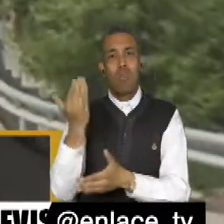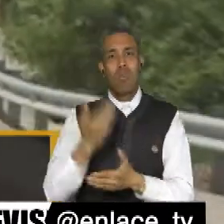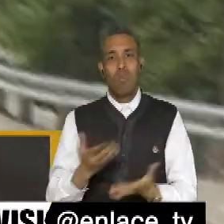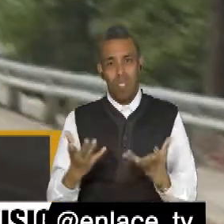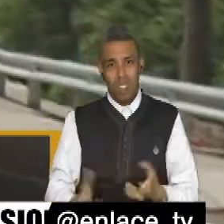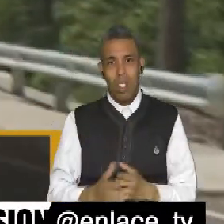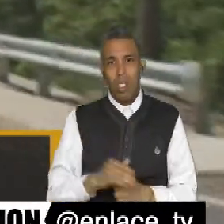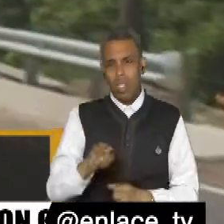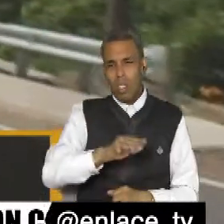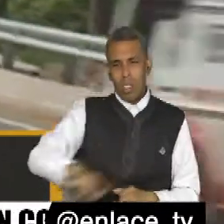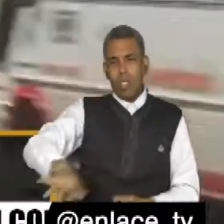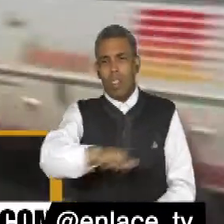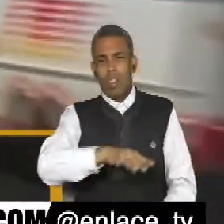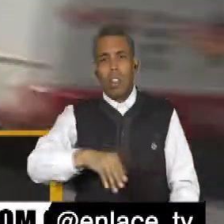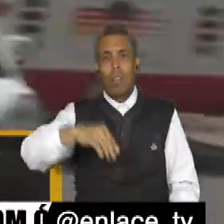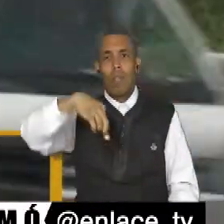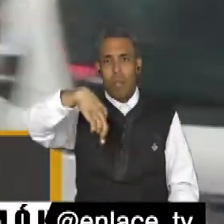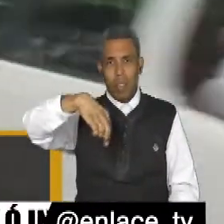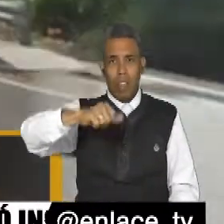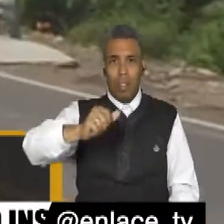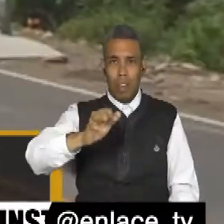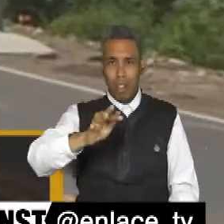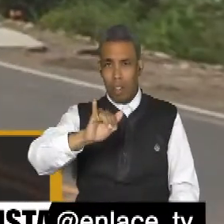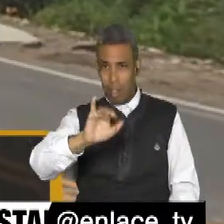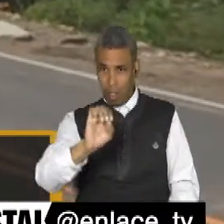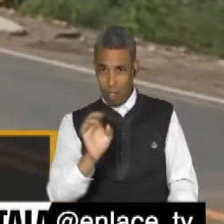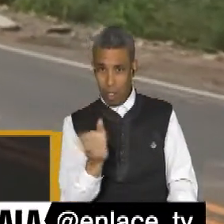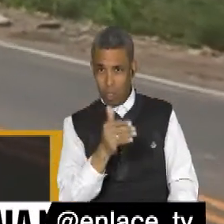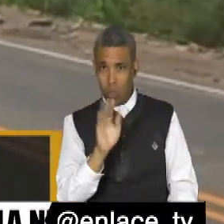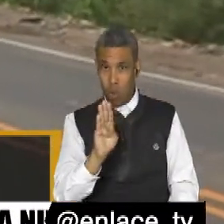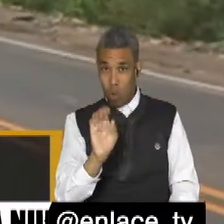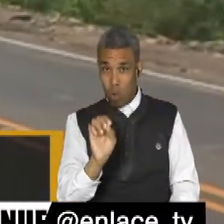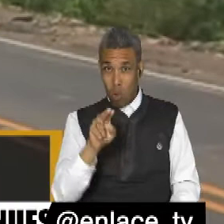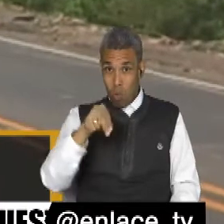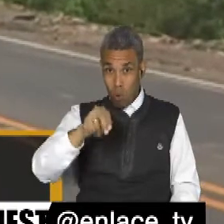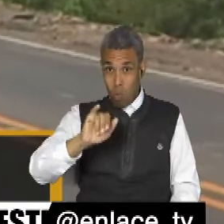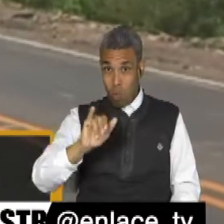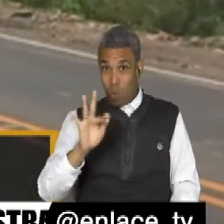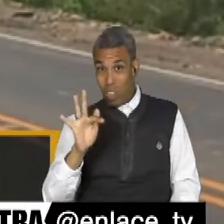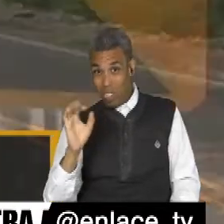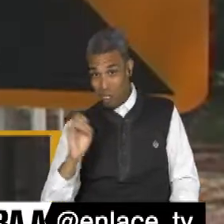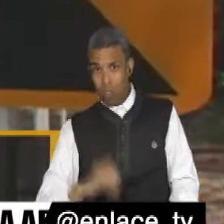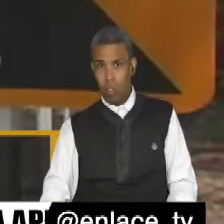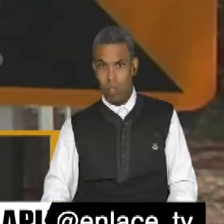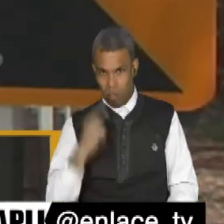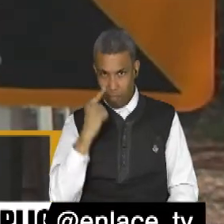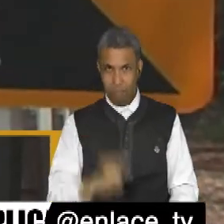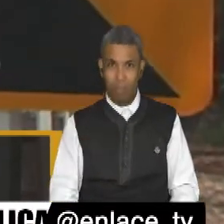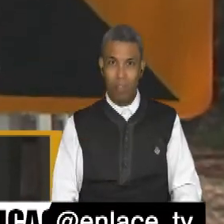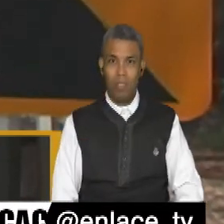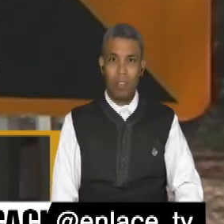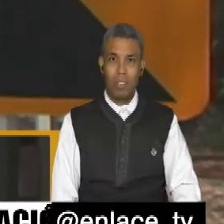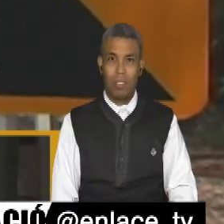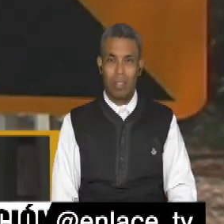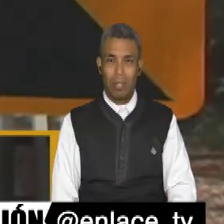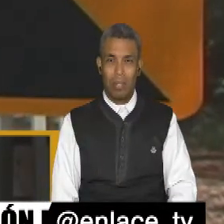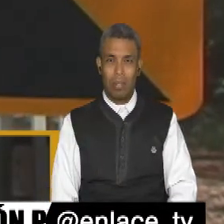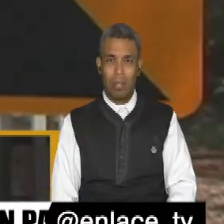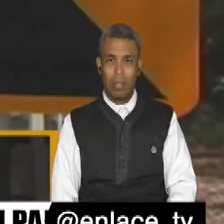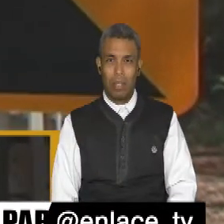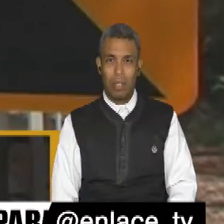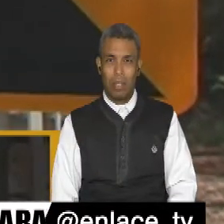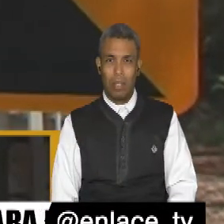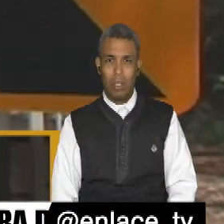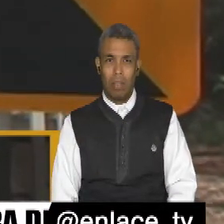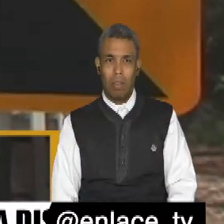pocos kilómetros de la Universidad de La Paz. Henry Correa fue uno de esos corporados que se mostraron contrarios a esta iniciativa. Con el Consejo Municipal, en